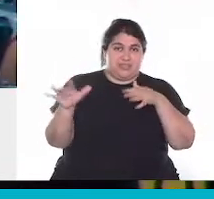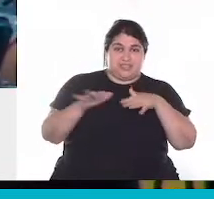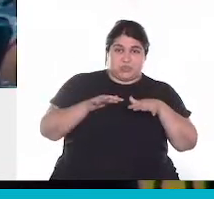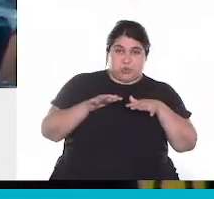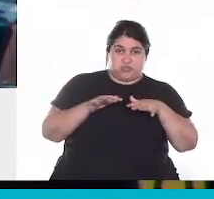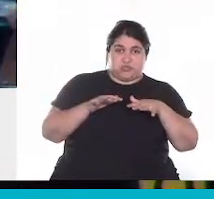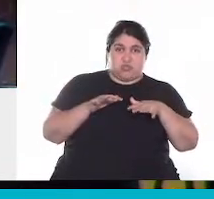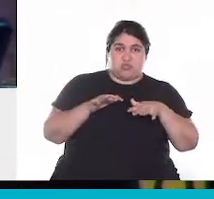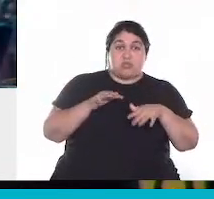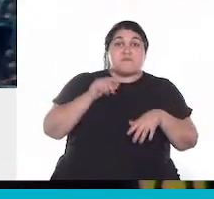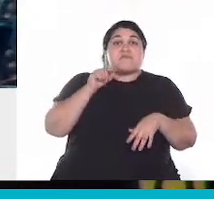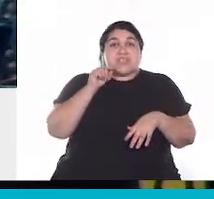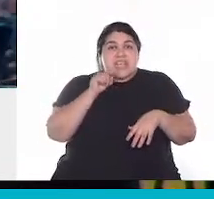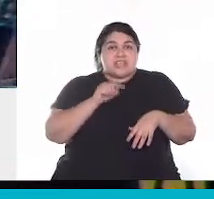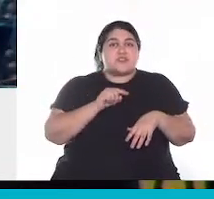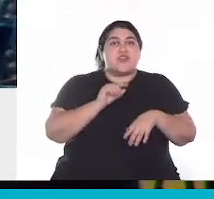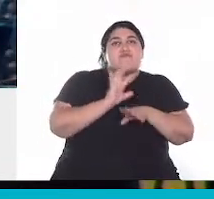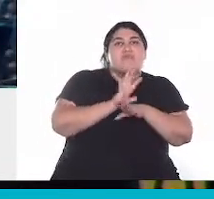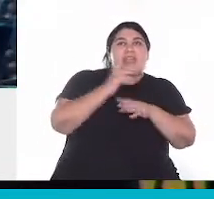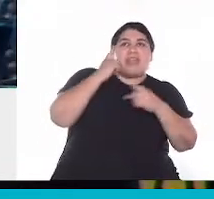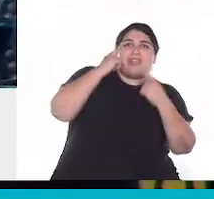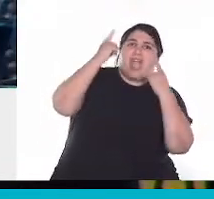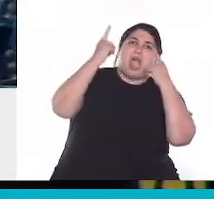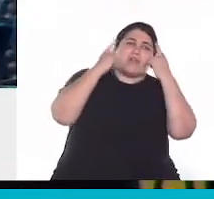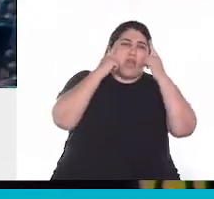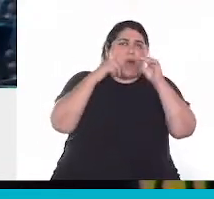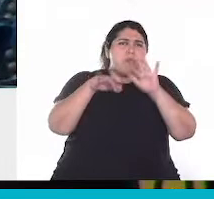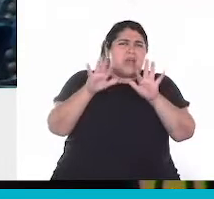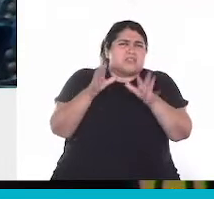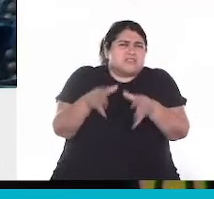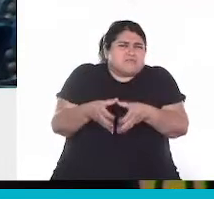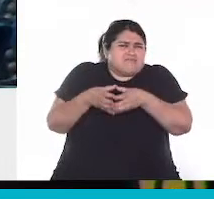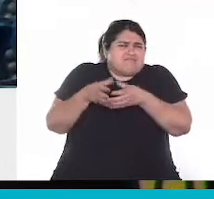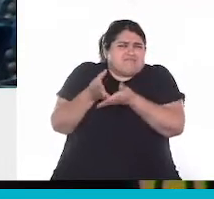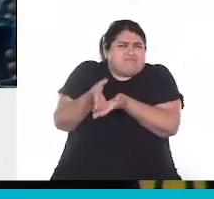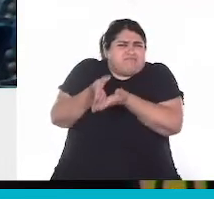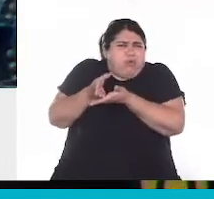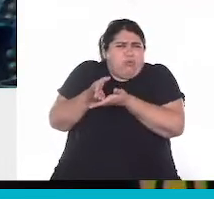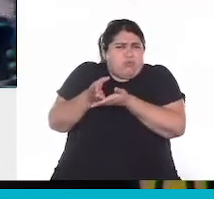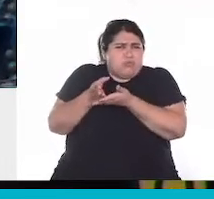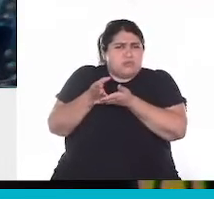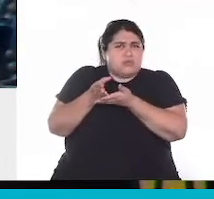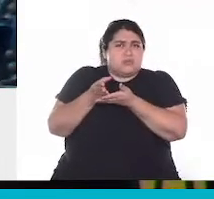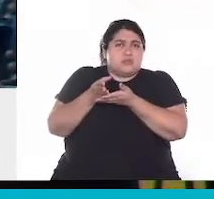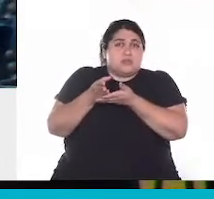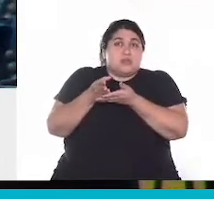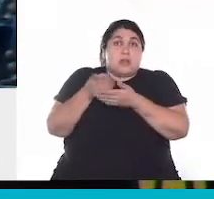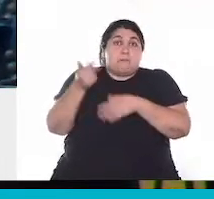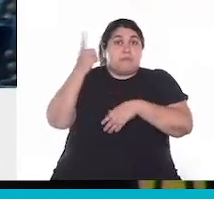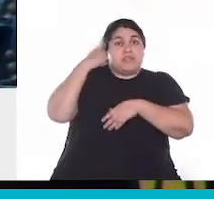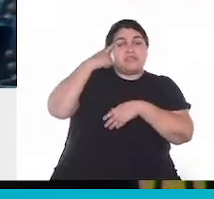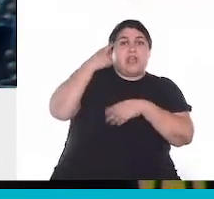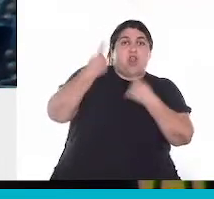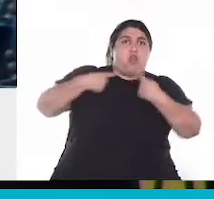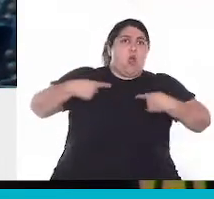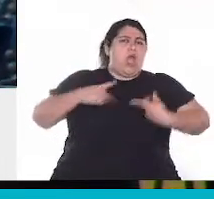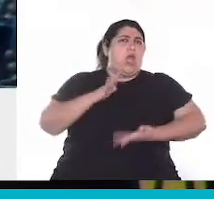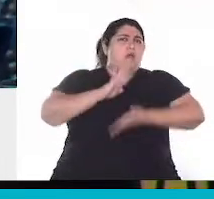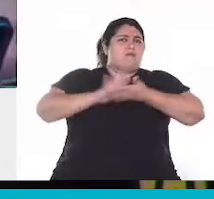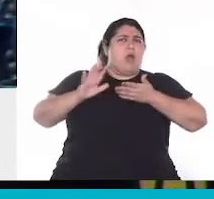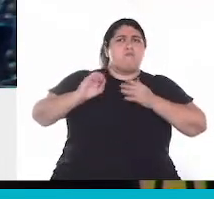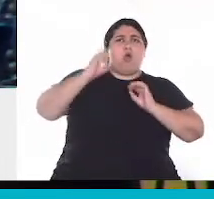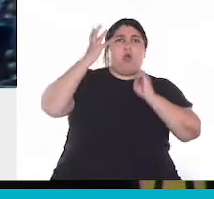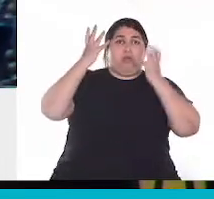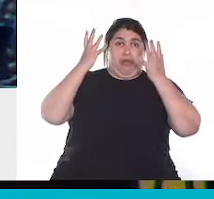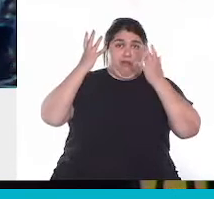que representan estas ideas ultraconservadoras que aparecen como novedosas, pero que son más viejas